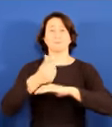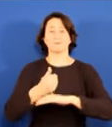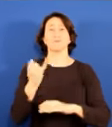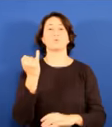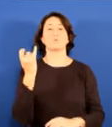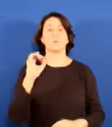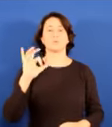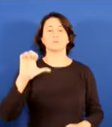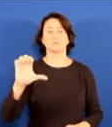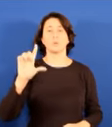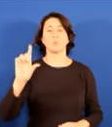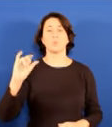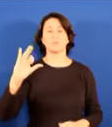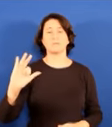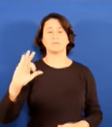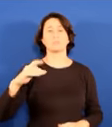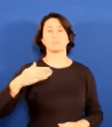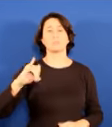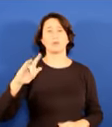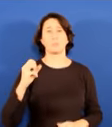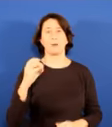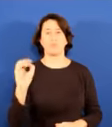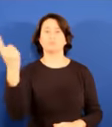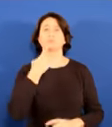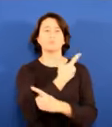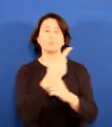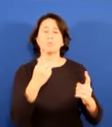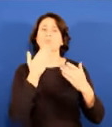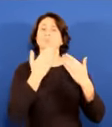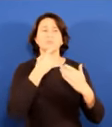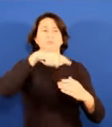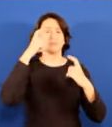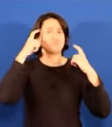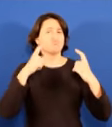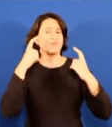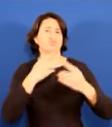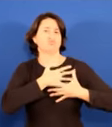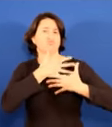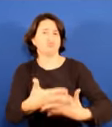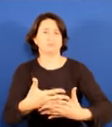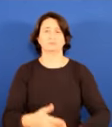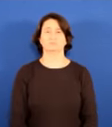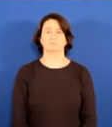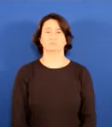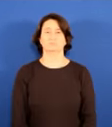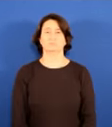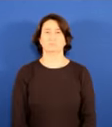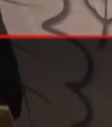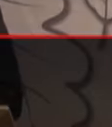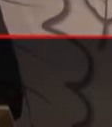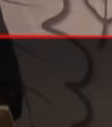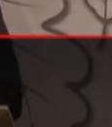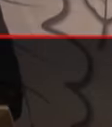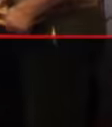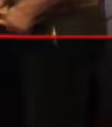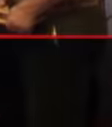crisis son más necesarios que nunca, ha indicado en ese sentido. Además de felicitar a los y las premiadas, el diputado general de Vizcaya